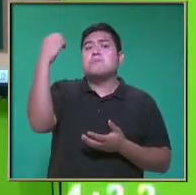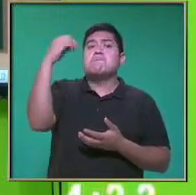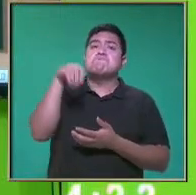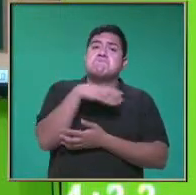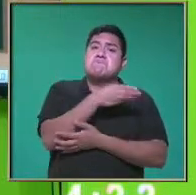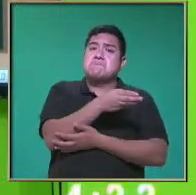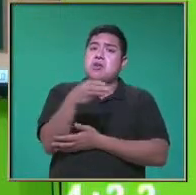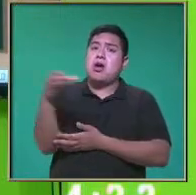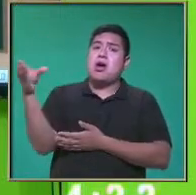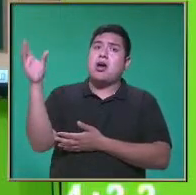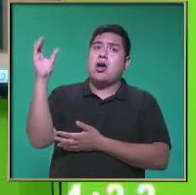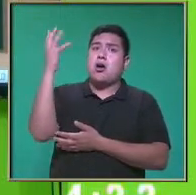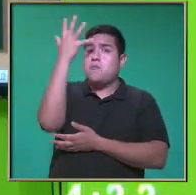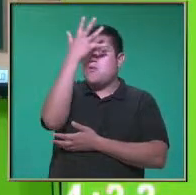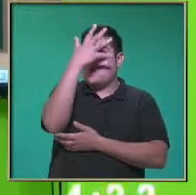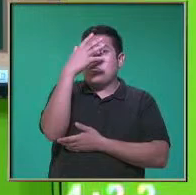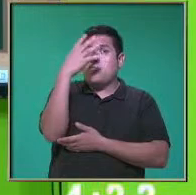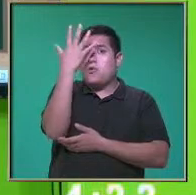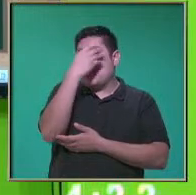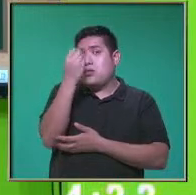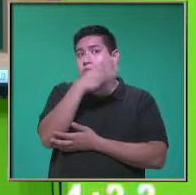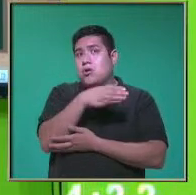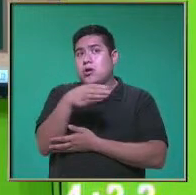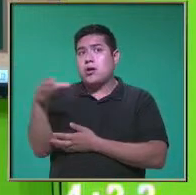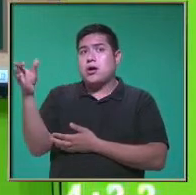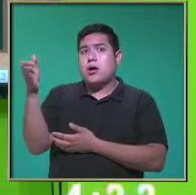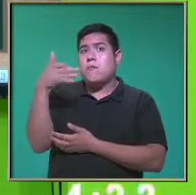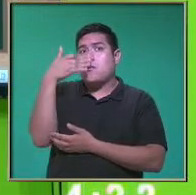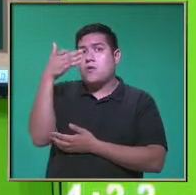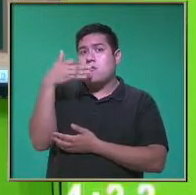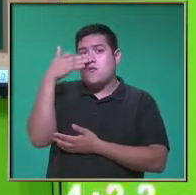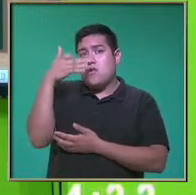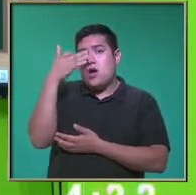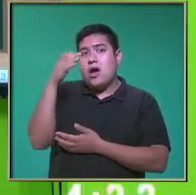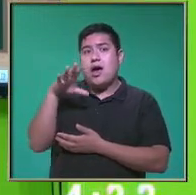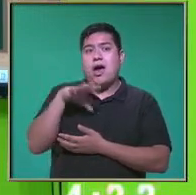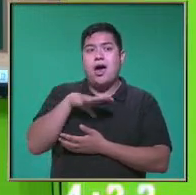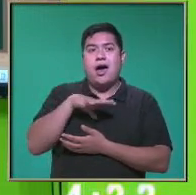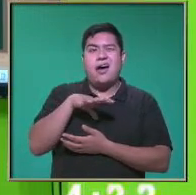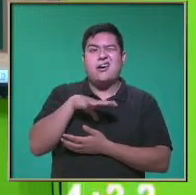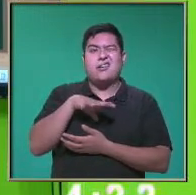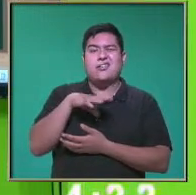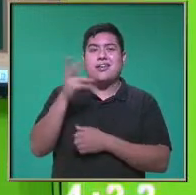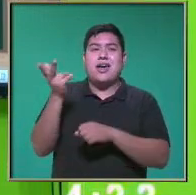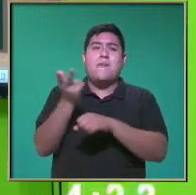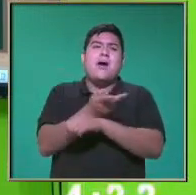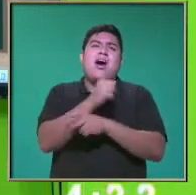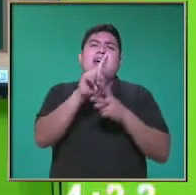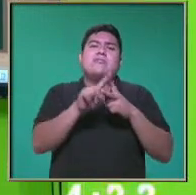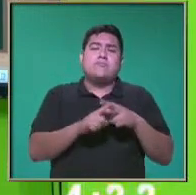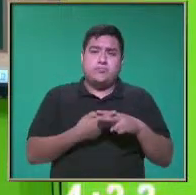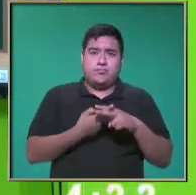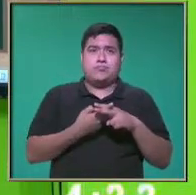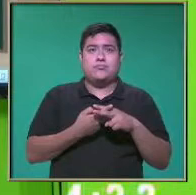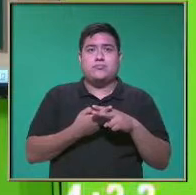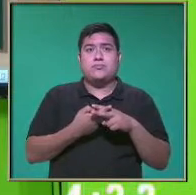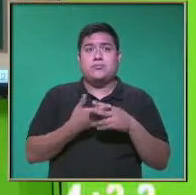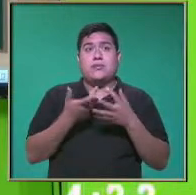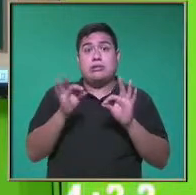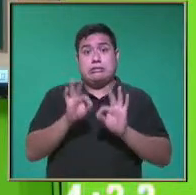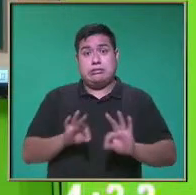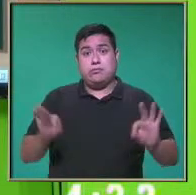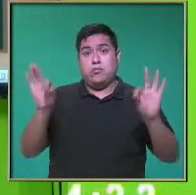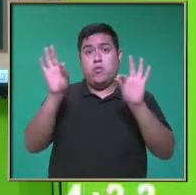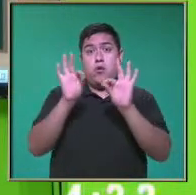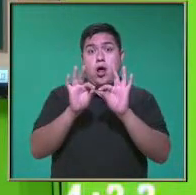ejemplo, un hermoso campo de flores. Also, what happens at the beginning? ¿Qué sucede al inicio? Es muy importante que